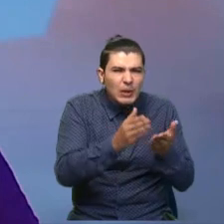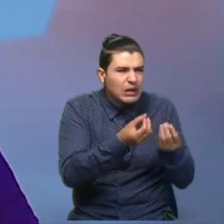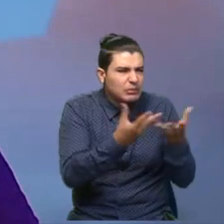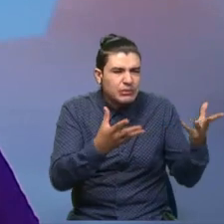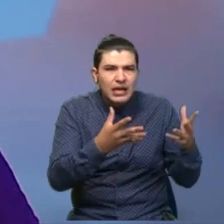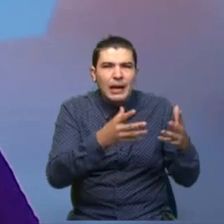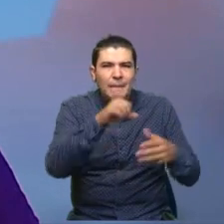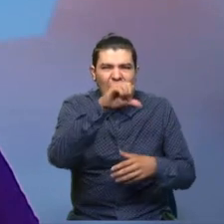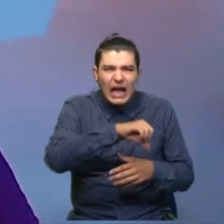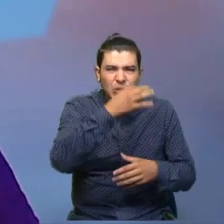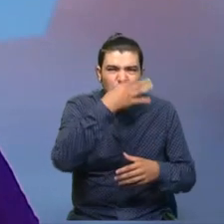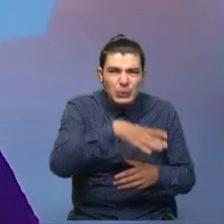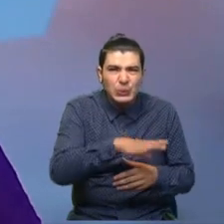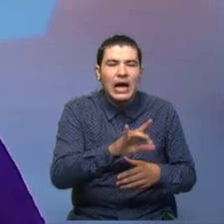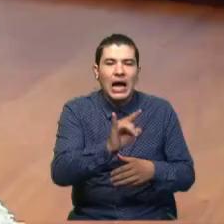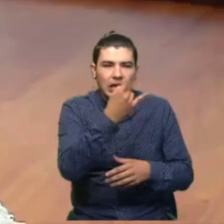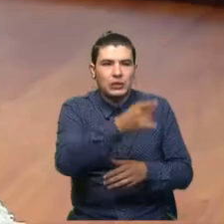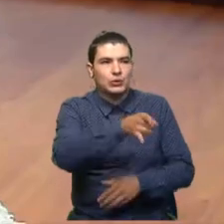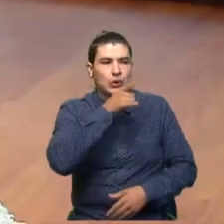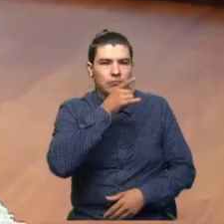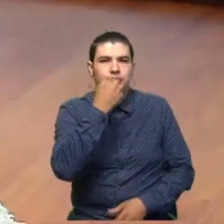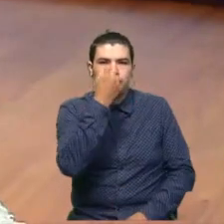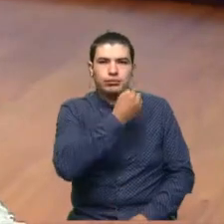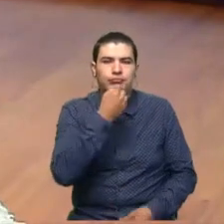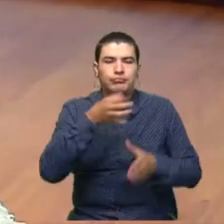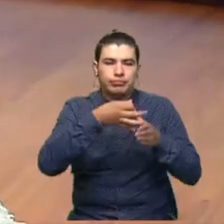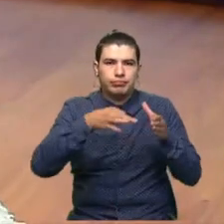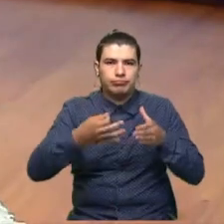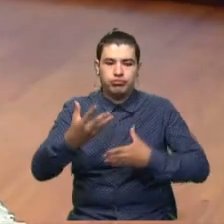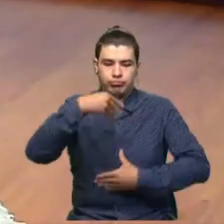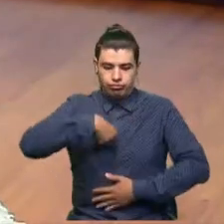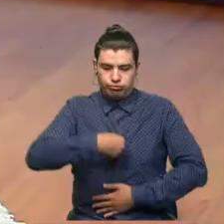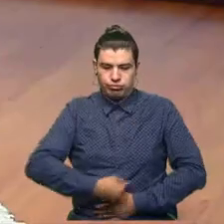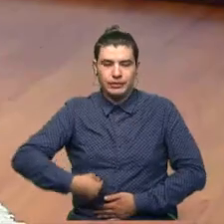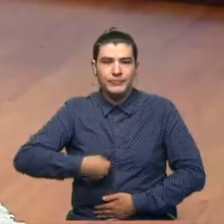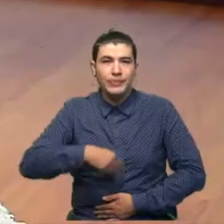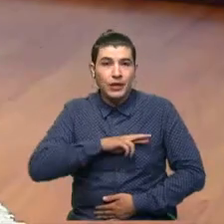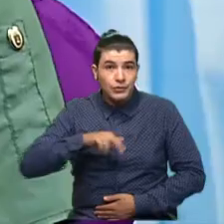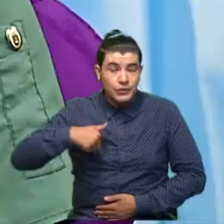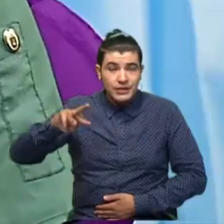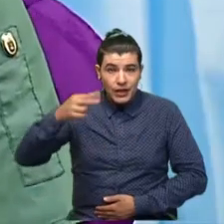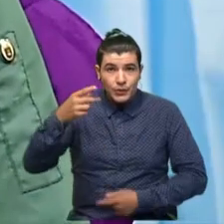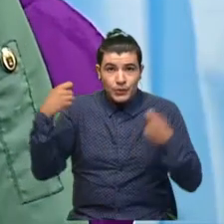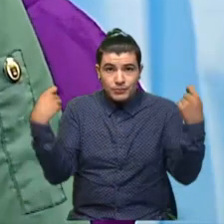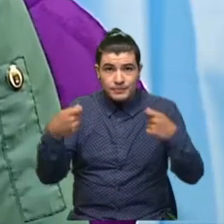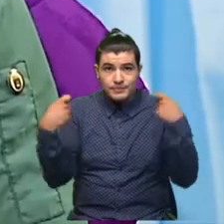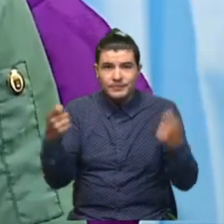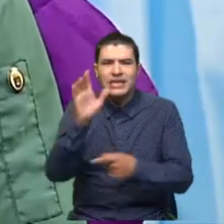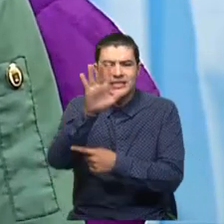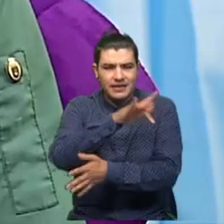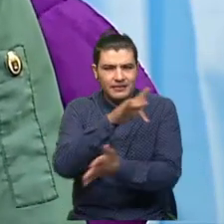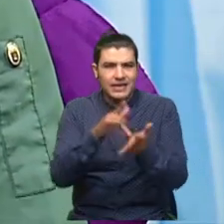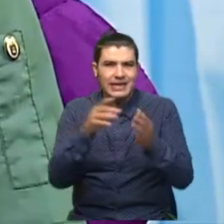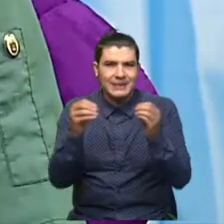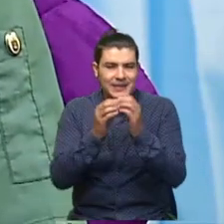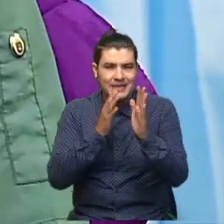pueda contagiar de esta bacteria. Muchísimas gracias, doctor. Bueno, y continuamos con unos breves comerciales y ya regresamos nuevamente con ustedes con